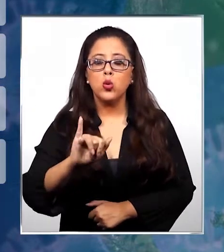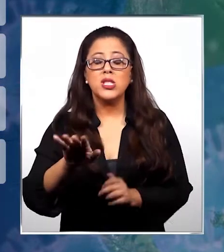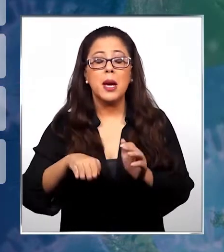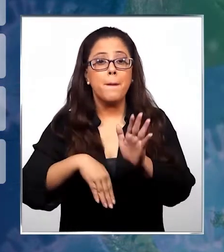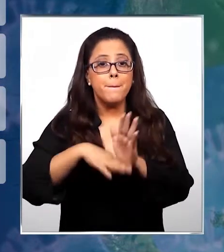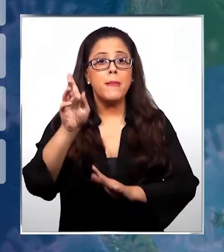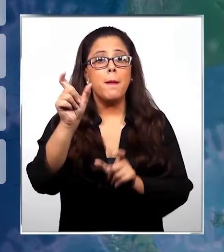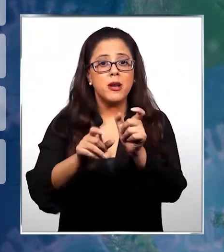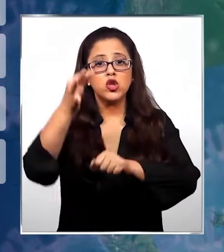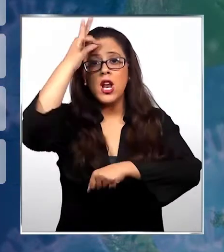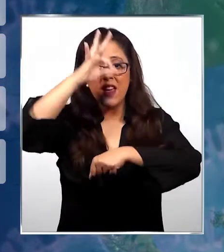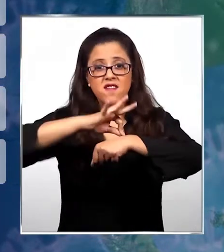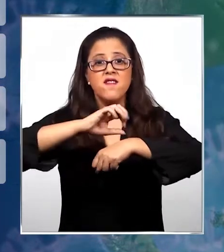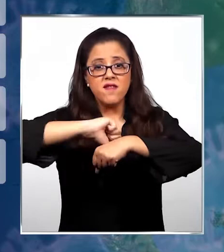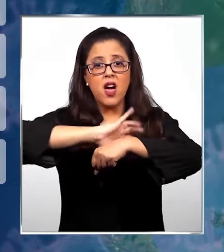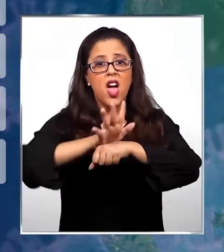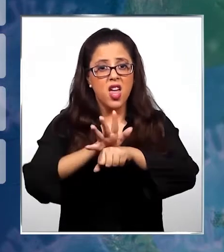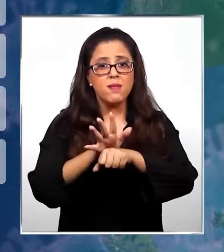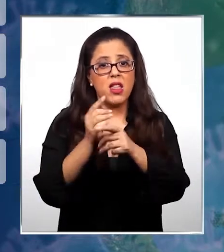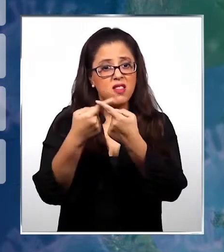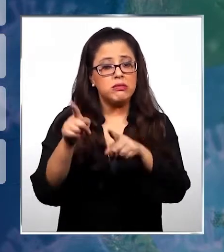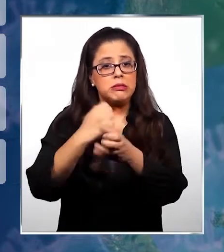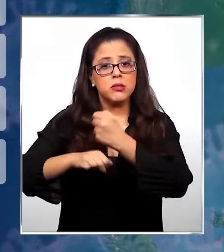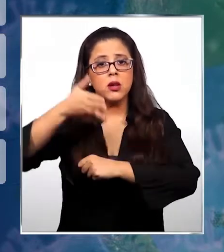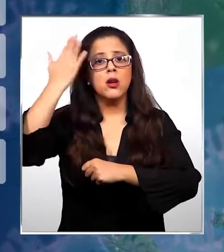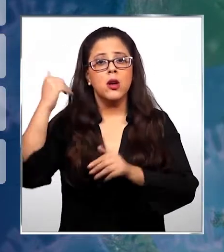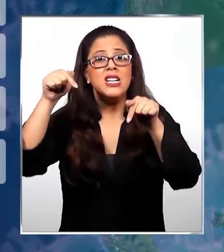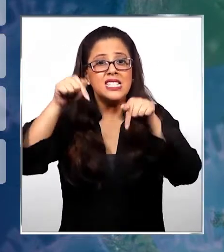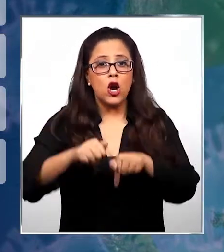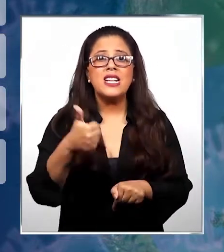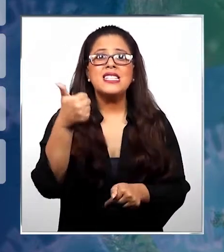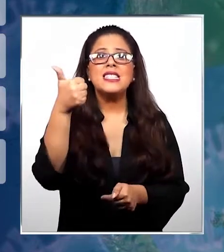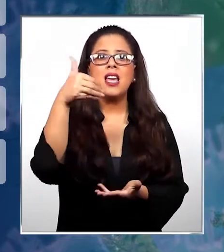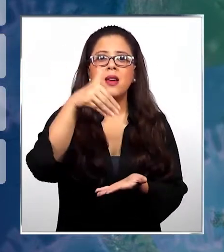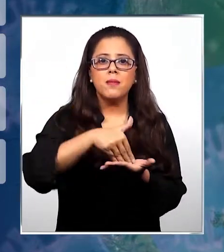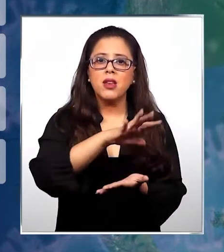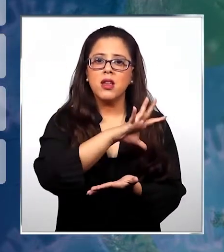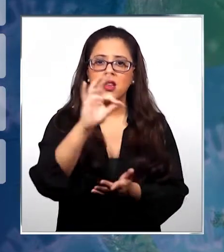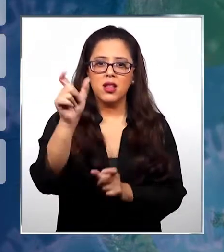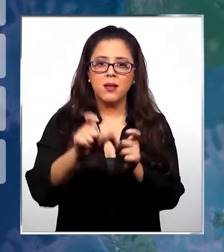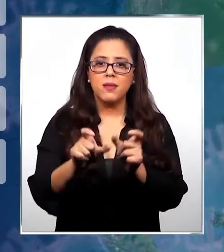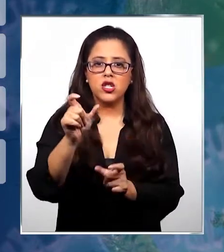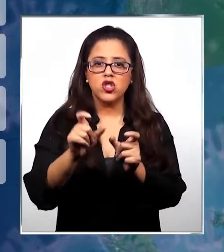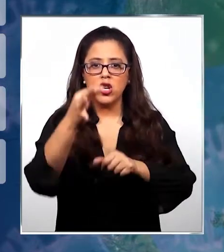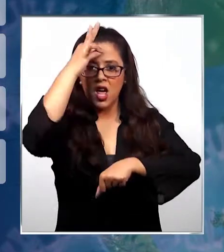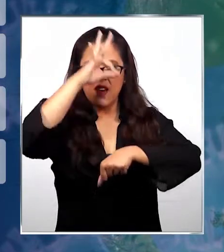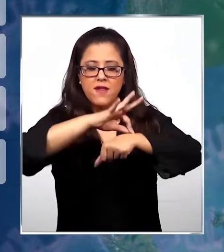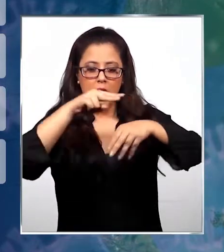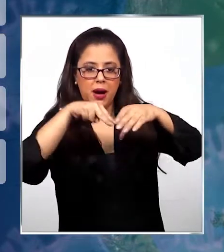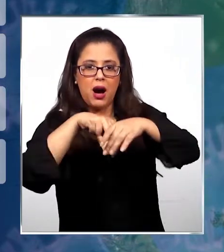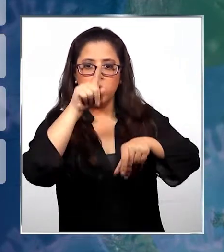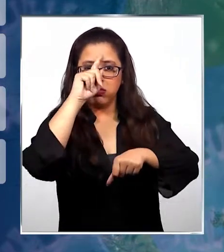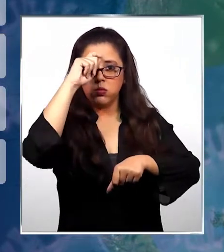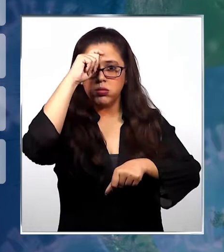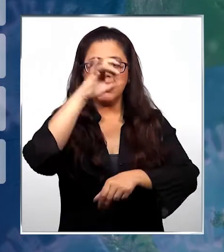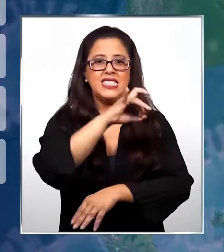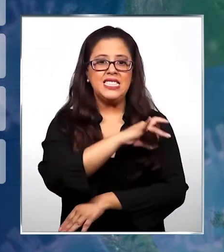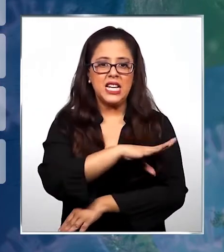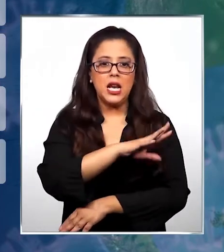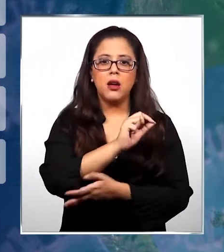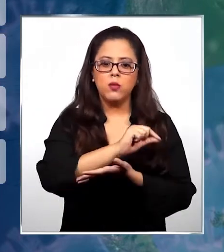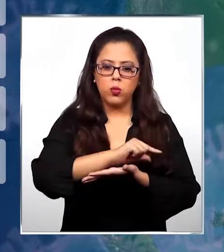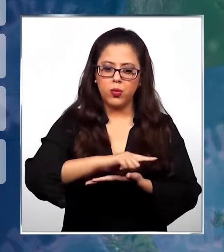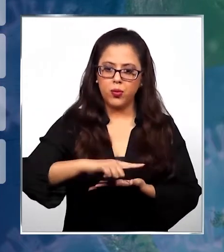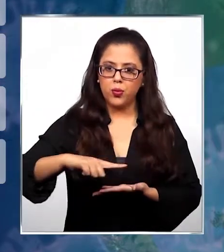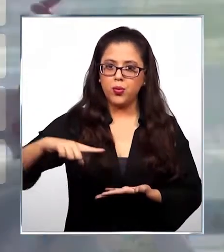más enfermos críticos que en la primera ola. En este momento, 6.500 pacientes están hospitalizados en todo Chile y la cifra